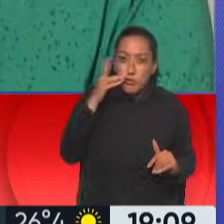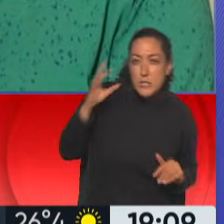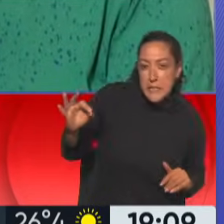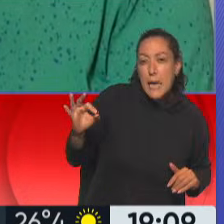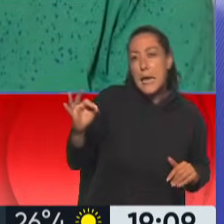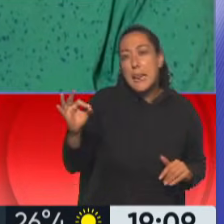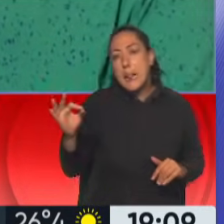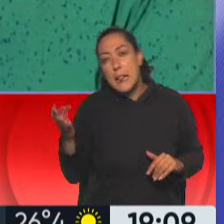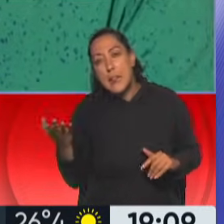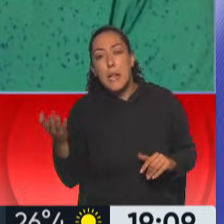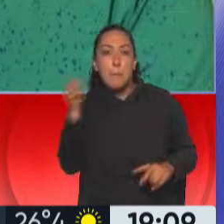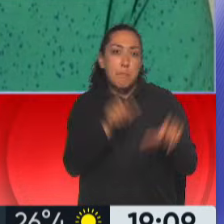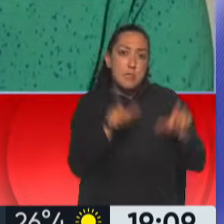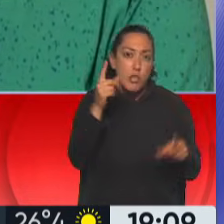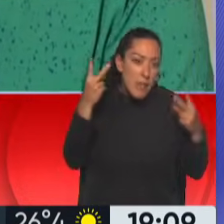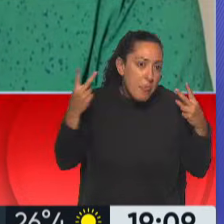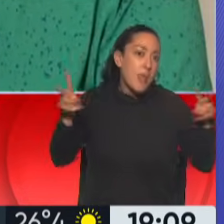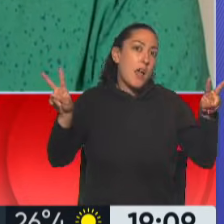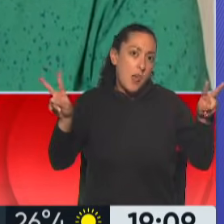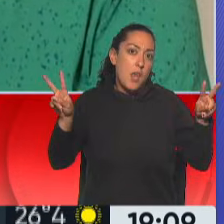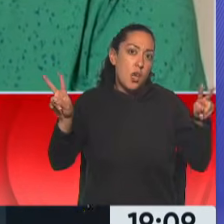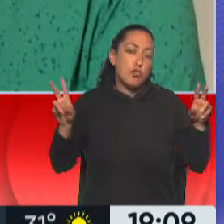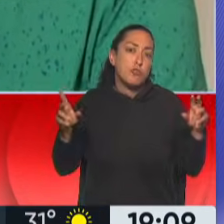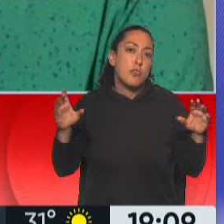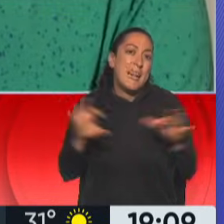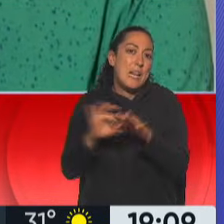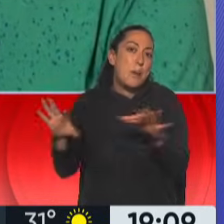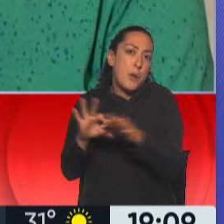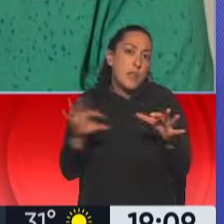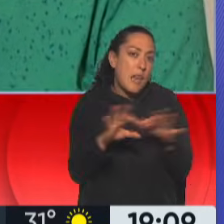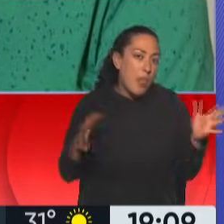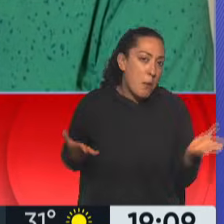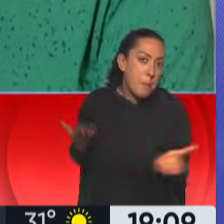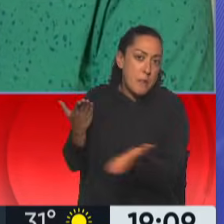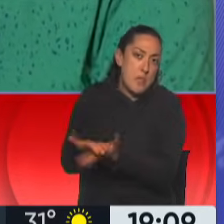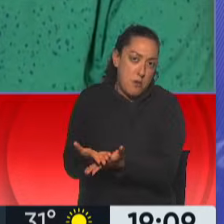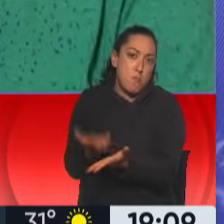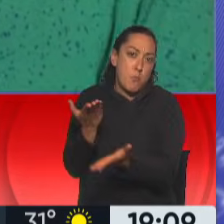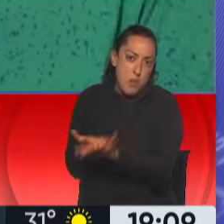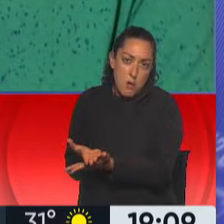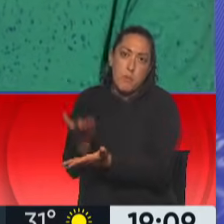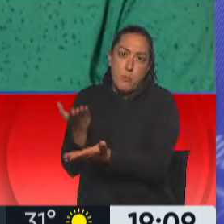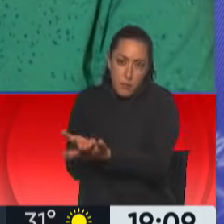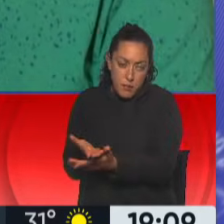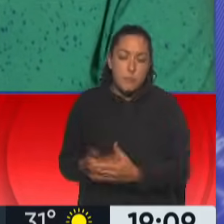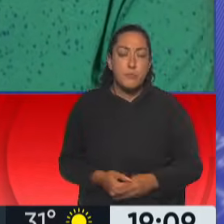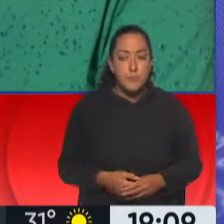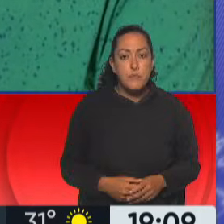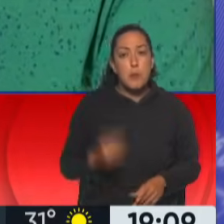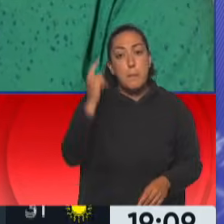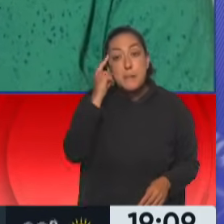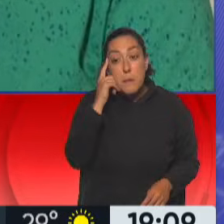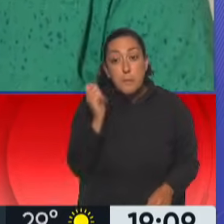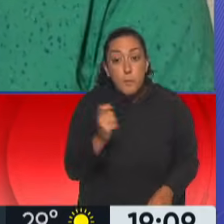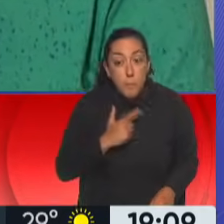80 extranjeros que pedimos la libertad de ellos. Que bien dentro de mi pensamiento sería uno